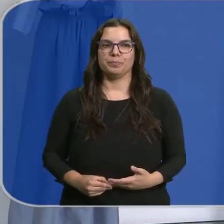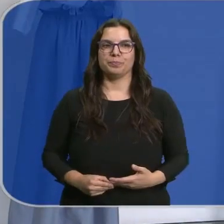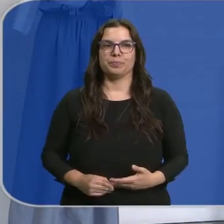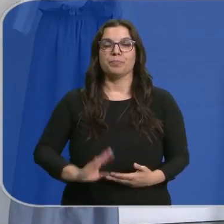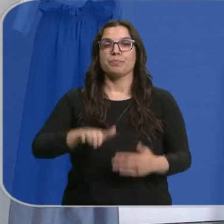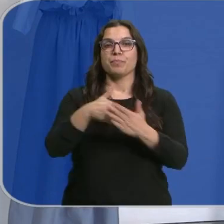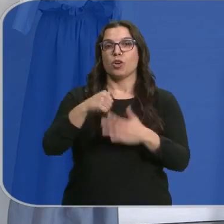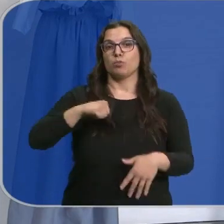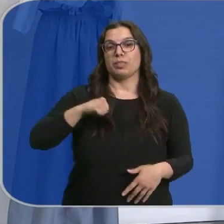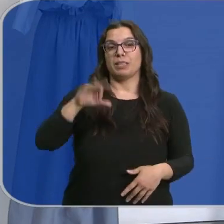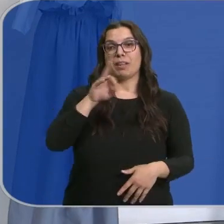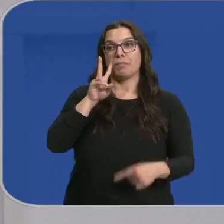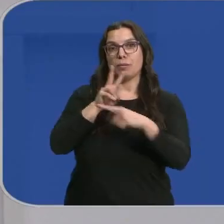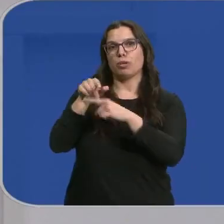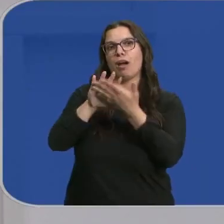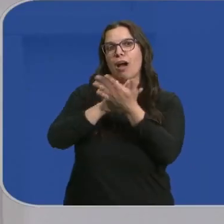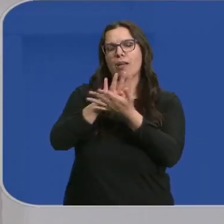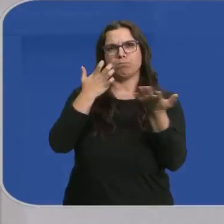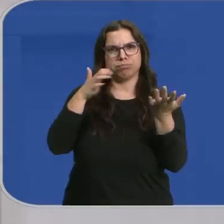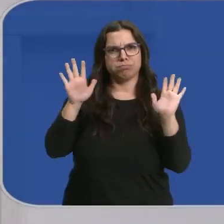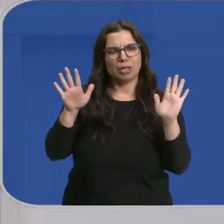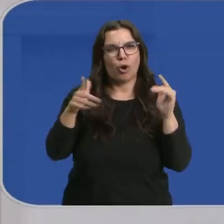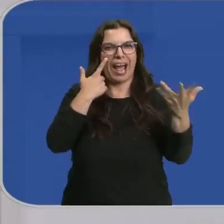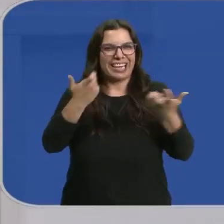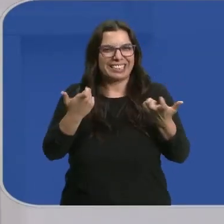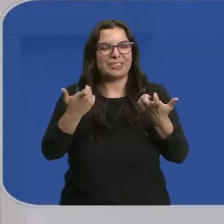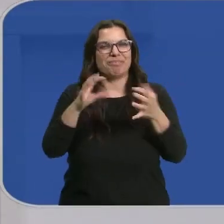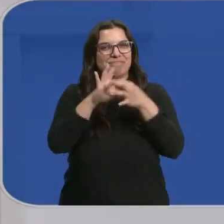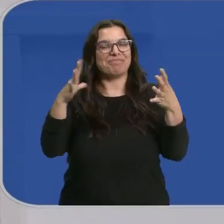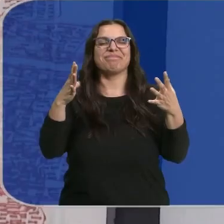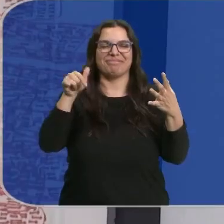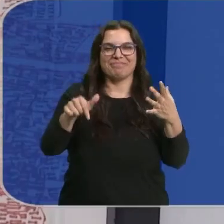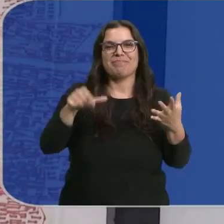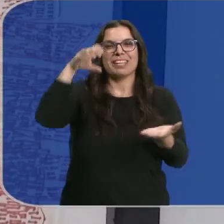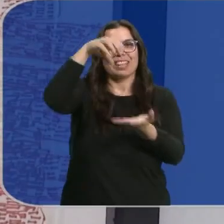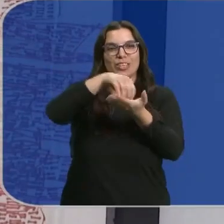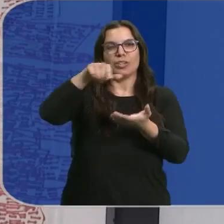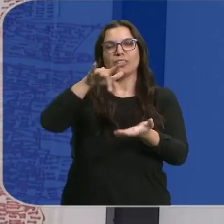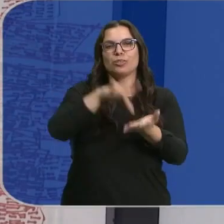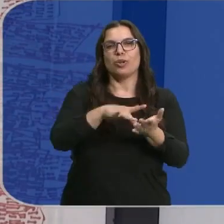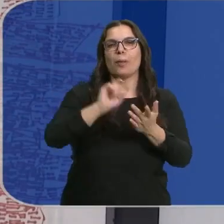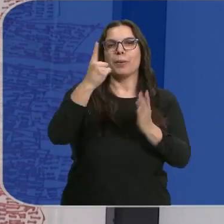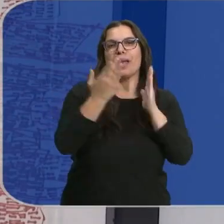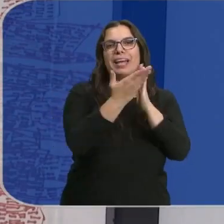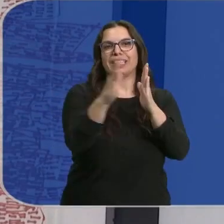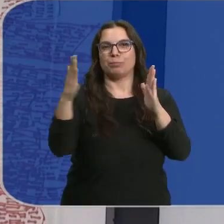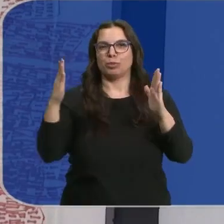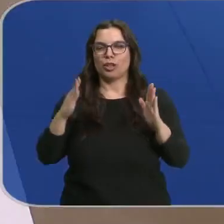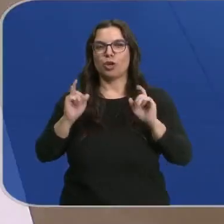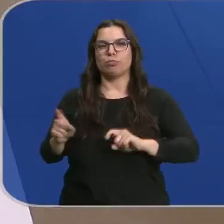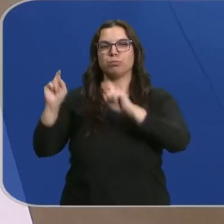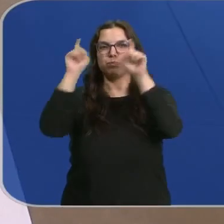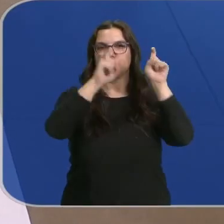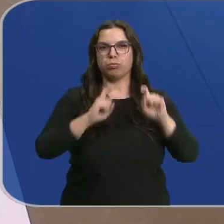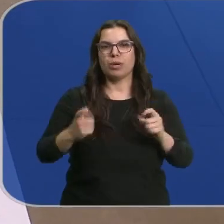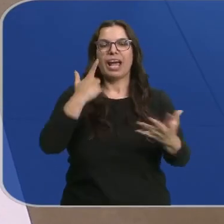Y hasta el Hospital de Palencia nos vamos para hablar, por raro que parezca, de arte. Estas instalaciones se han convertido en el escenario de la primera exposición